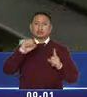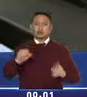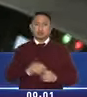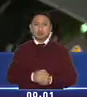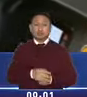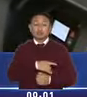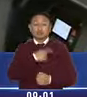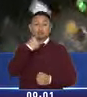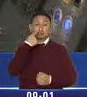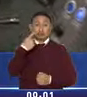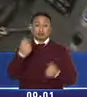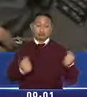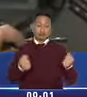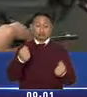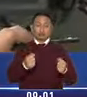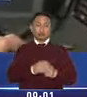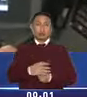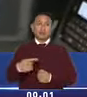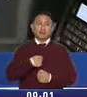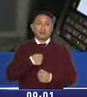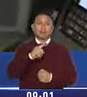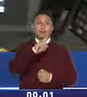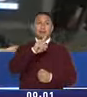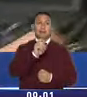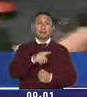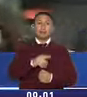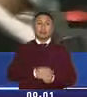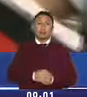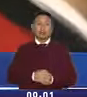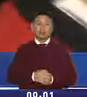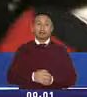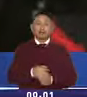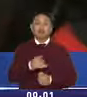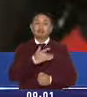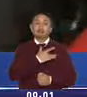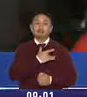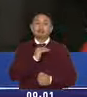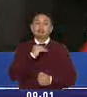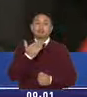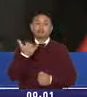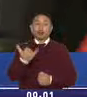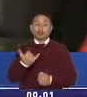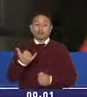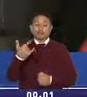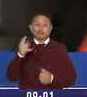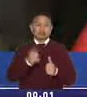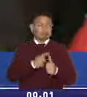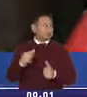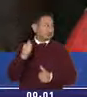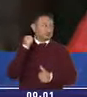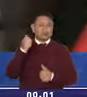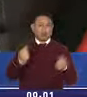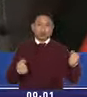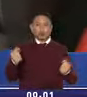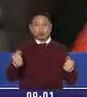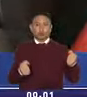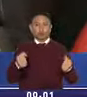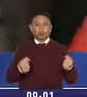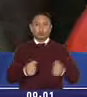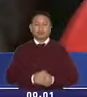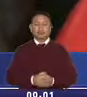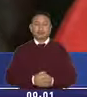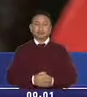al conductor. Sí. Tratemos de hacerle alguna preguntita sin distraerle. ¿Cómo se siente usted de llevar a tantas personas, tener esta experiencia